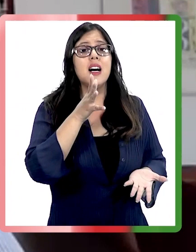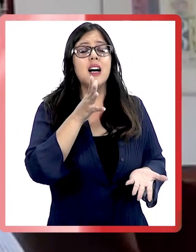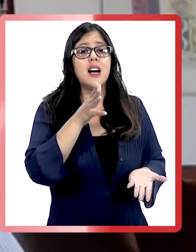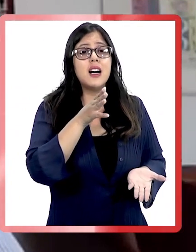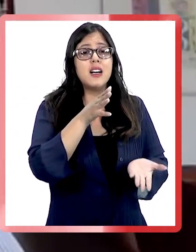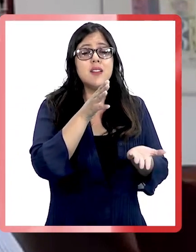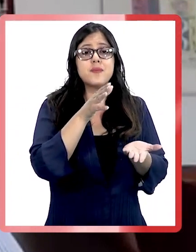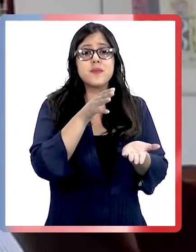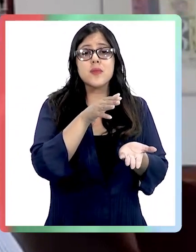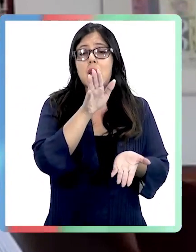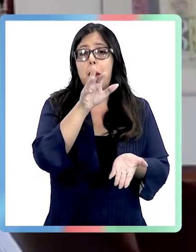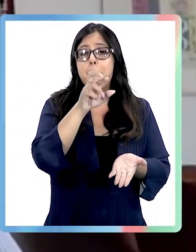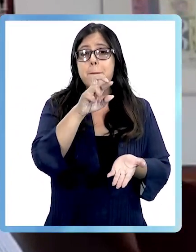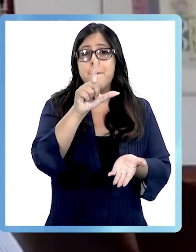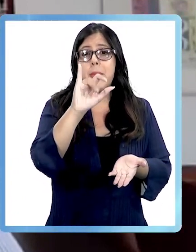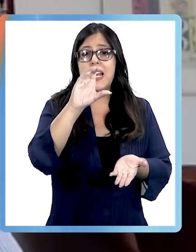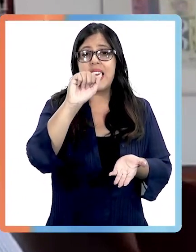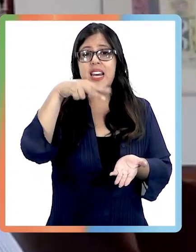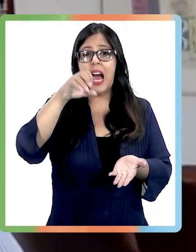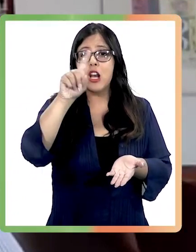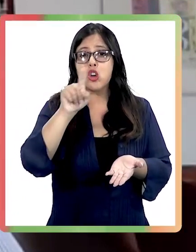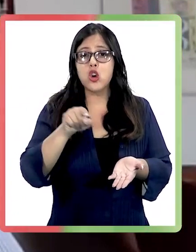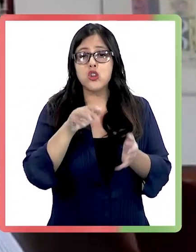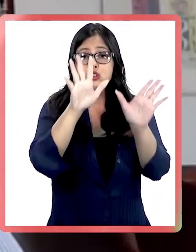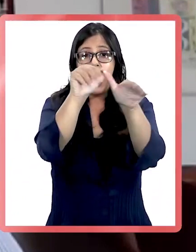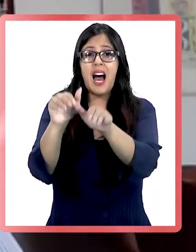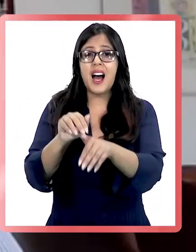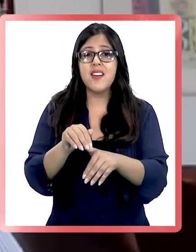no exclusivamente, y de otras aves